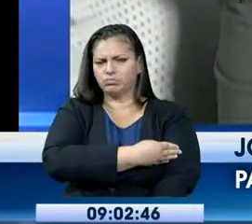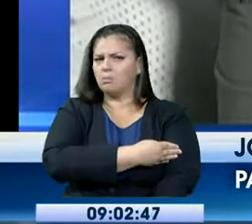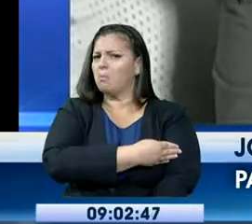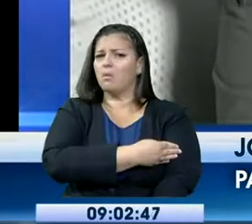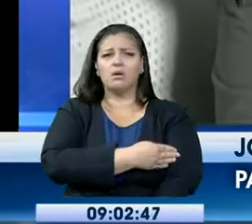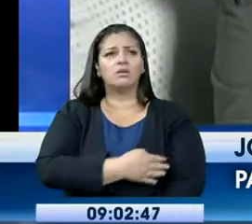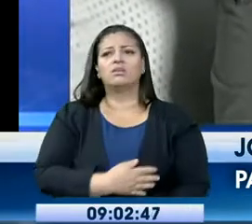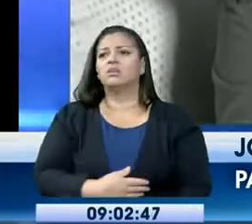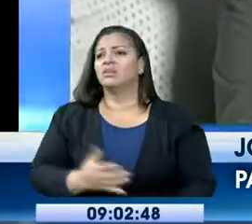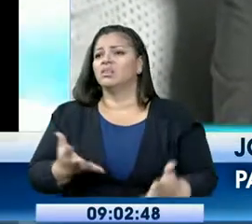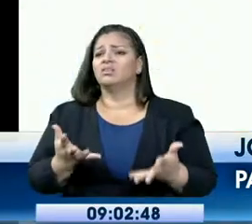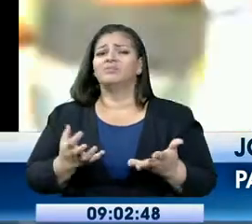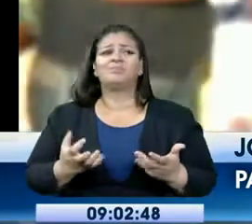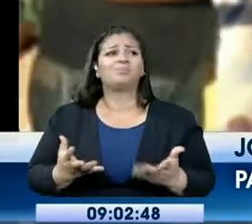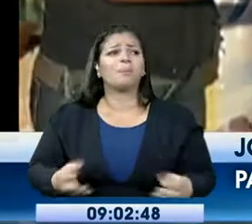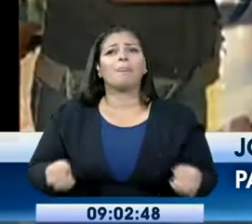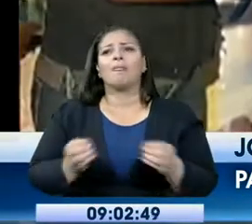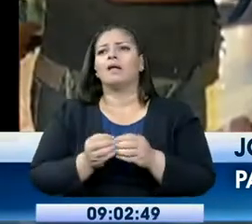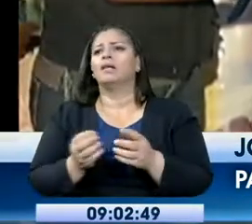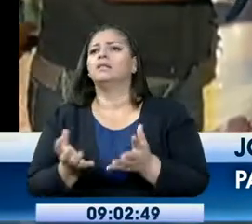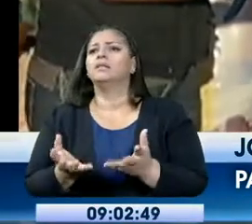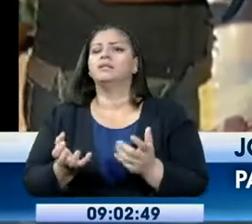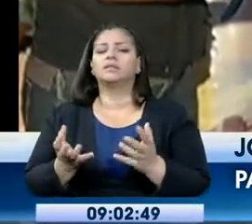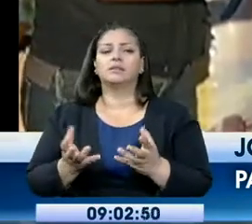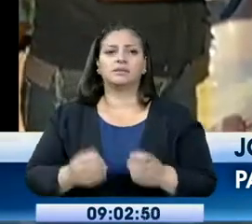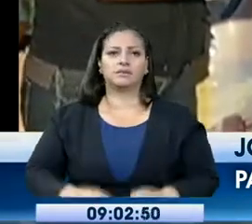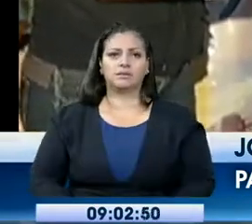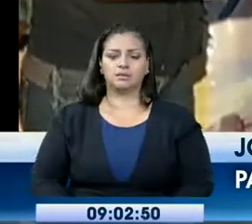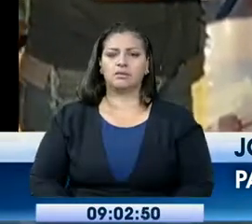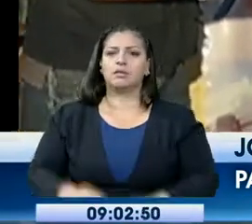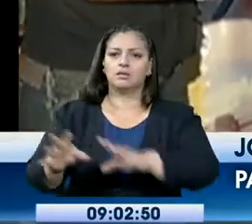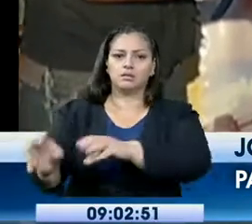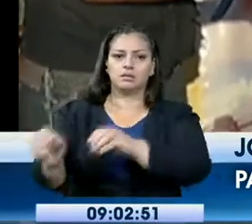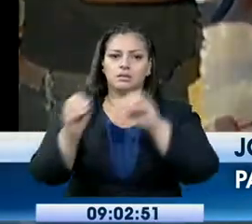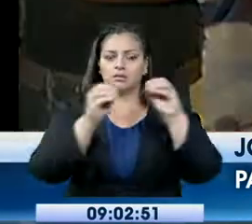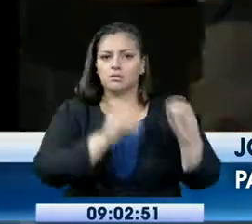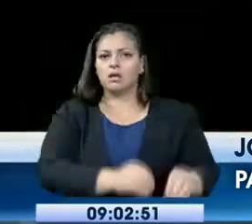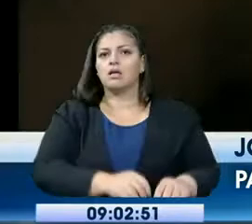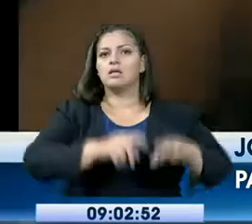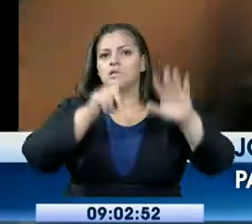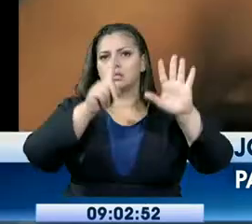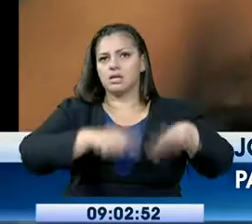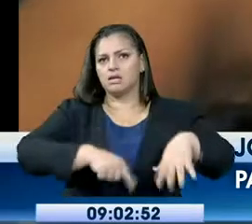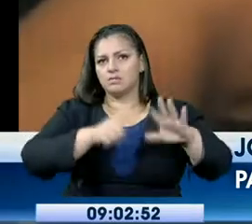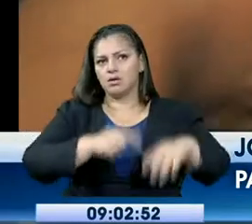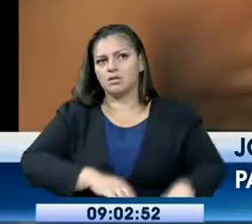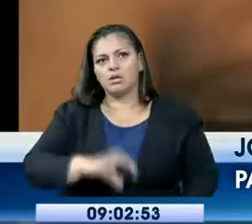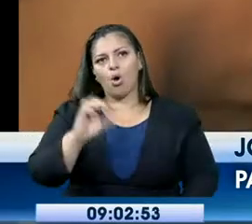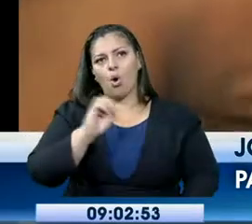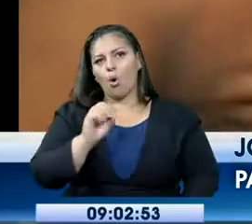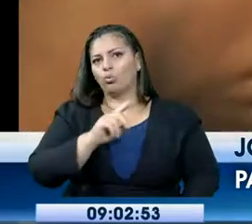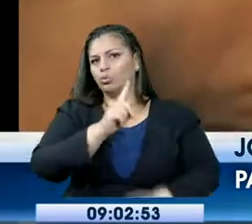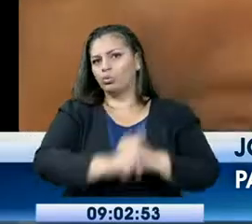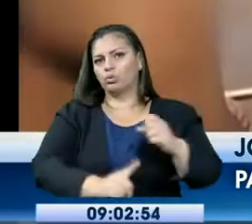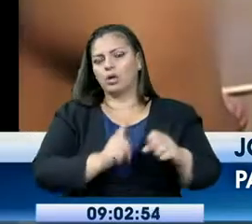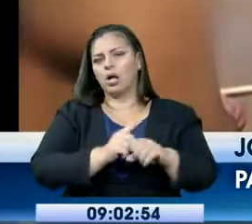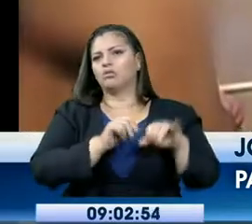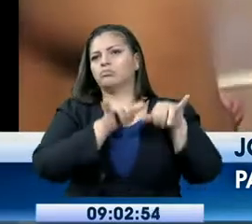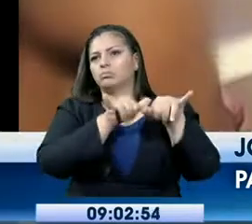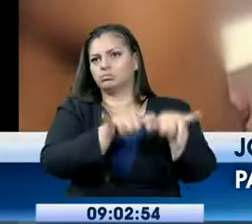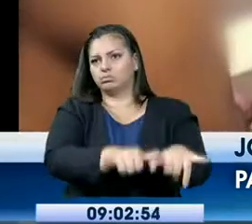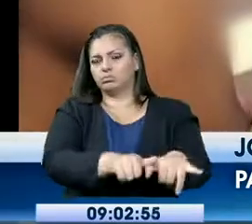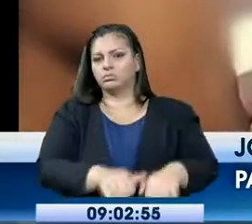un tratamiento residencial. El tiempo de ingreso es aproximadamente de 6 meses a 1 año. Michael y su madre están agradecidos por